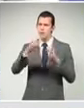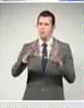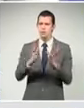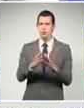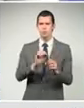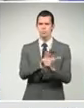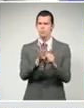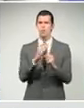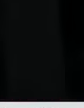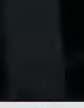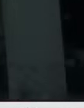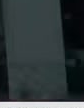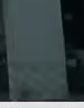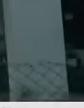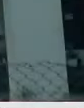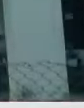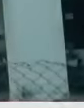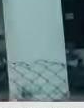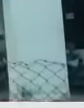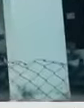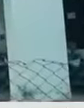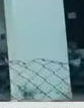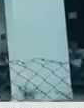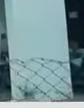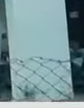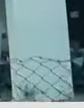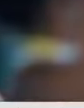la COVID-19.